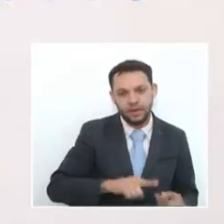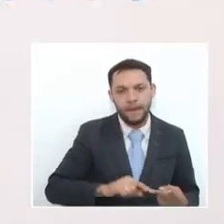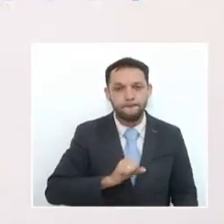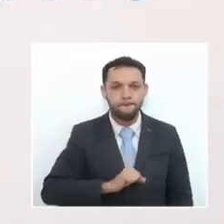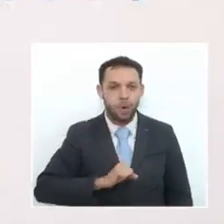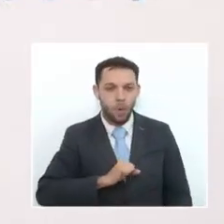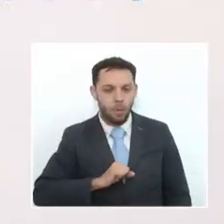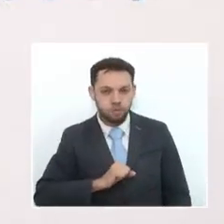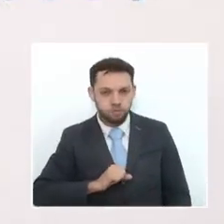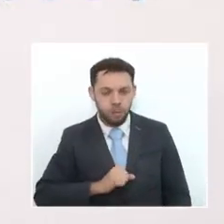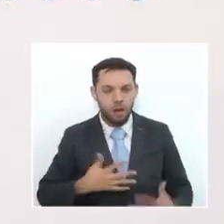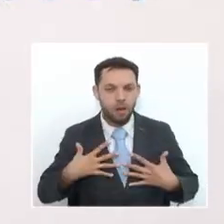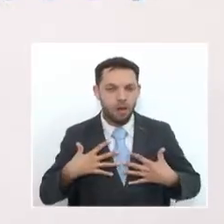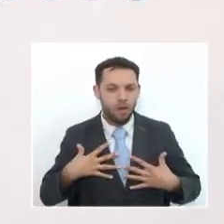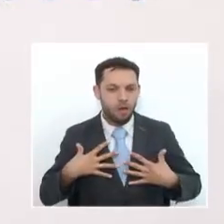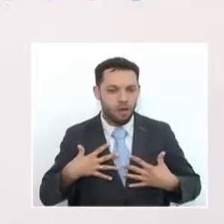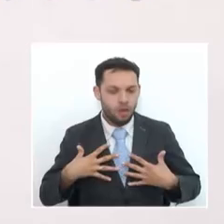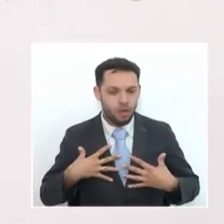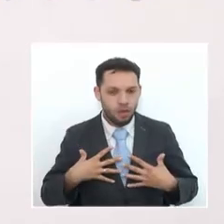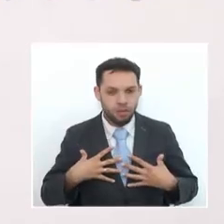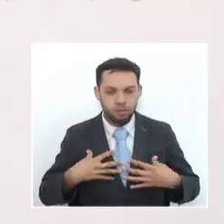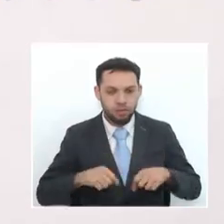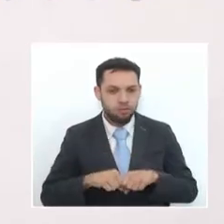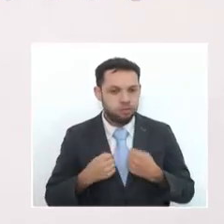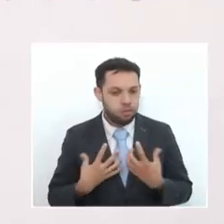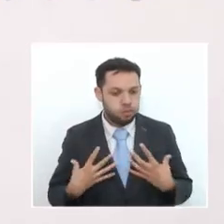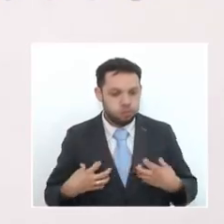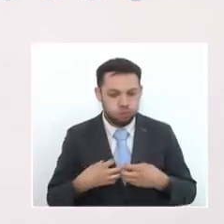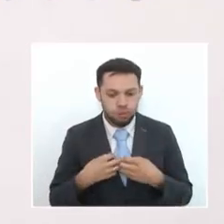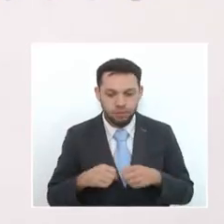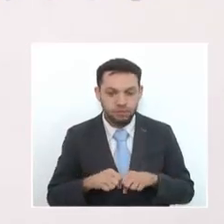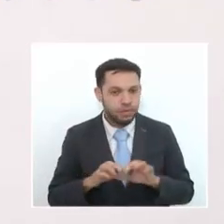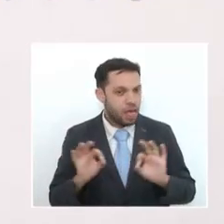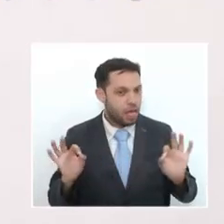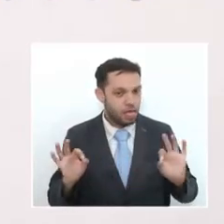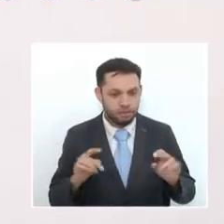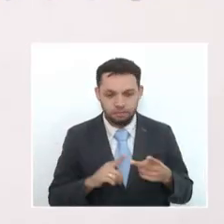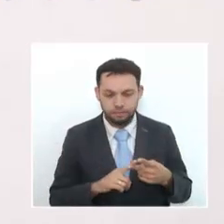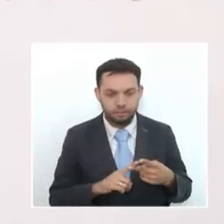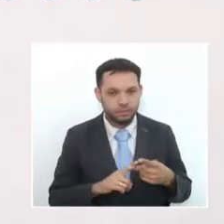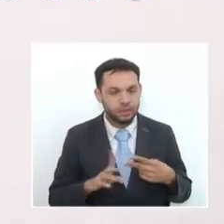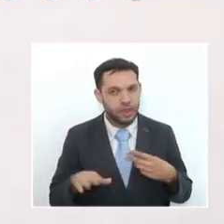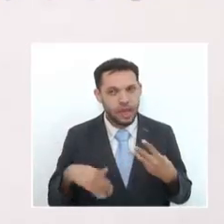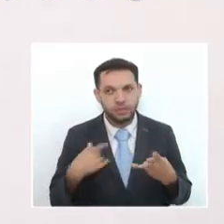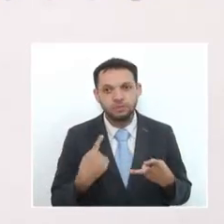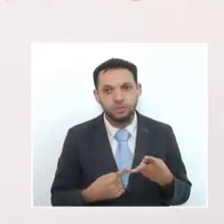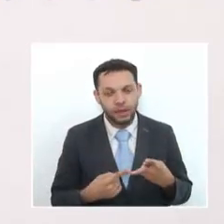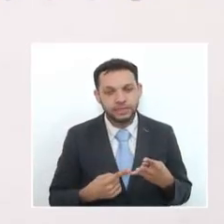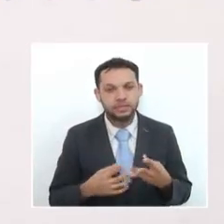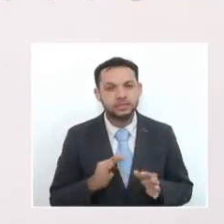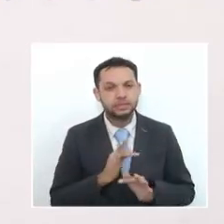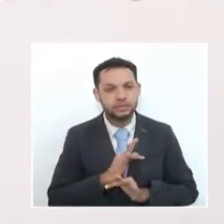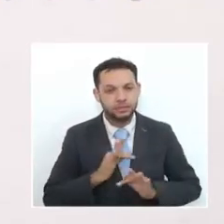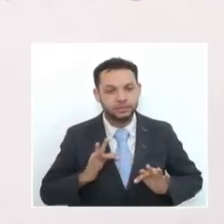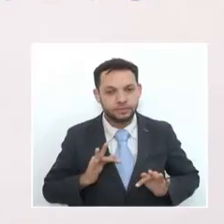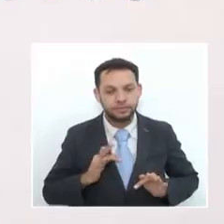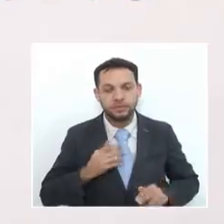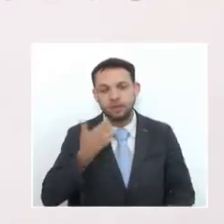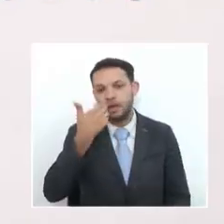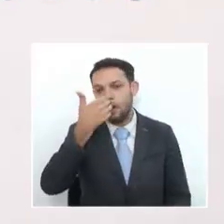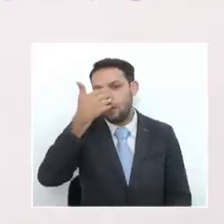bien, sin evidencia de tumor o algo así. Después de eso me enviaron un tratamiento con inhalador,